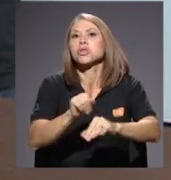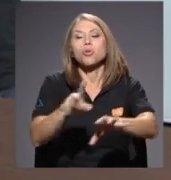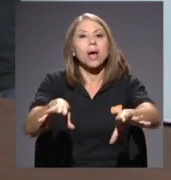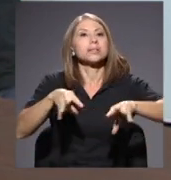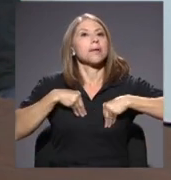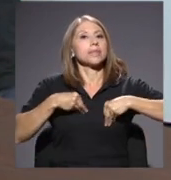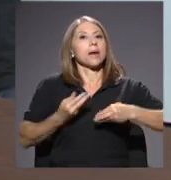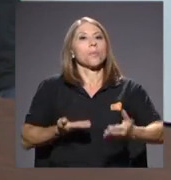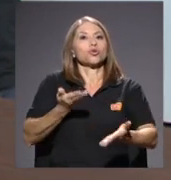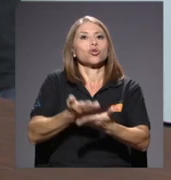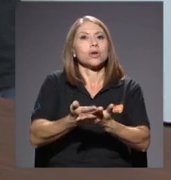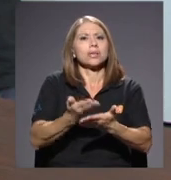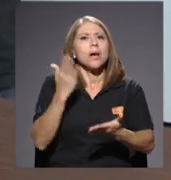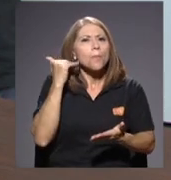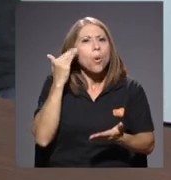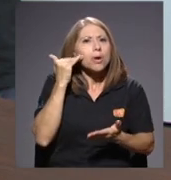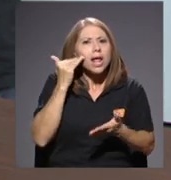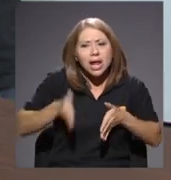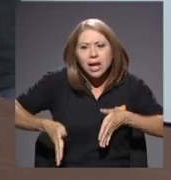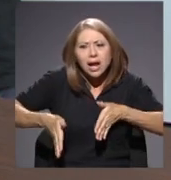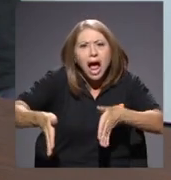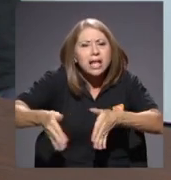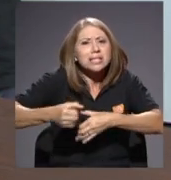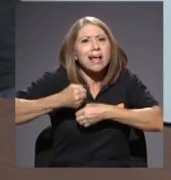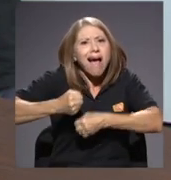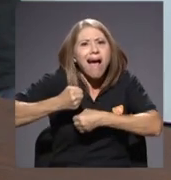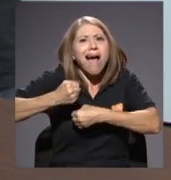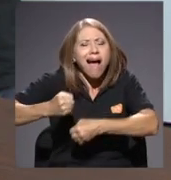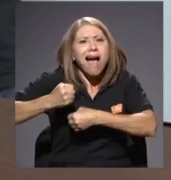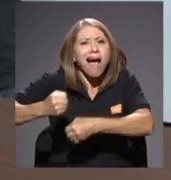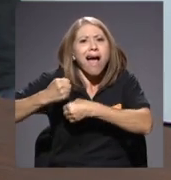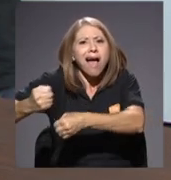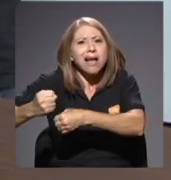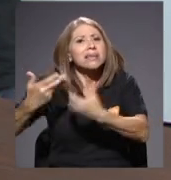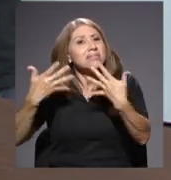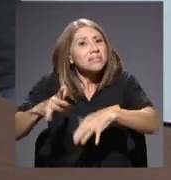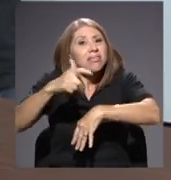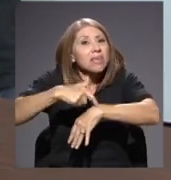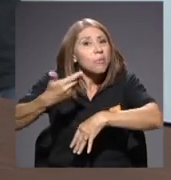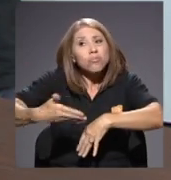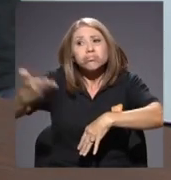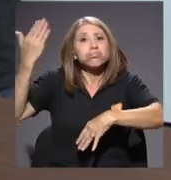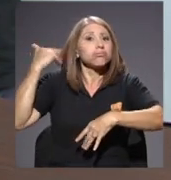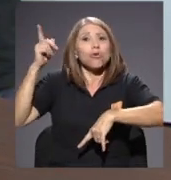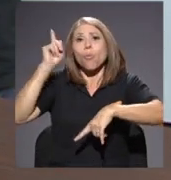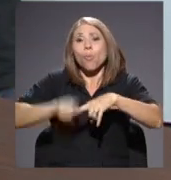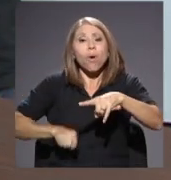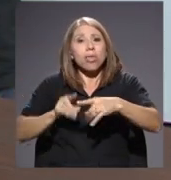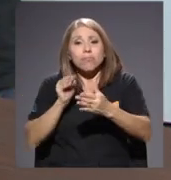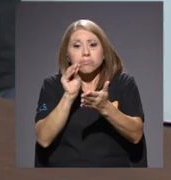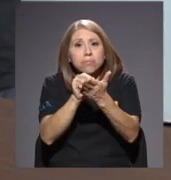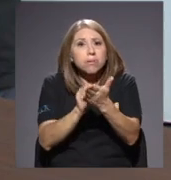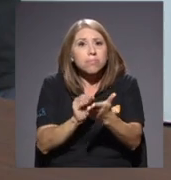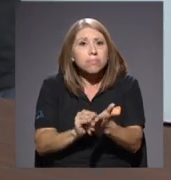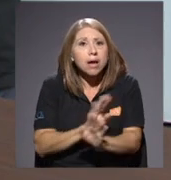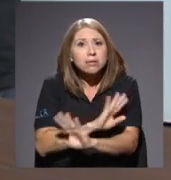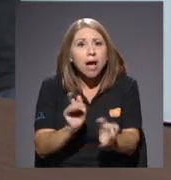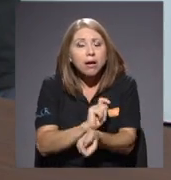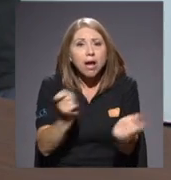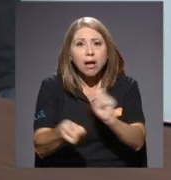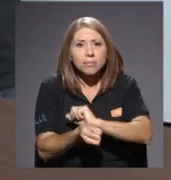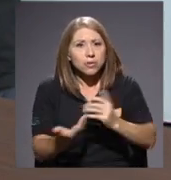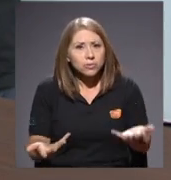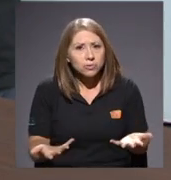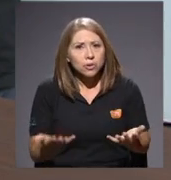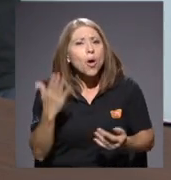presión social en las calles pasado el punto donde ya se pueden introducir mociones? Totalmente. Ya para este punto, aunque se quiera, no se pueden introducir. ¿Por qué